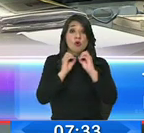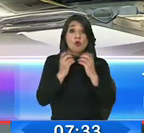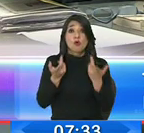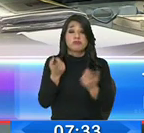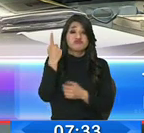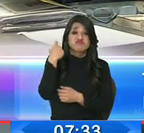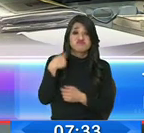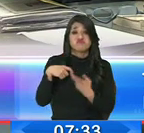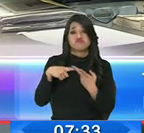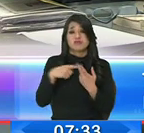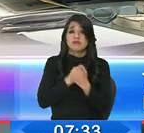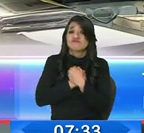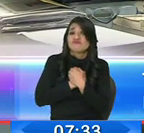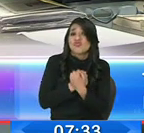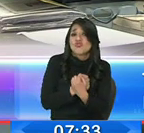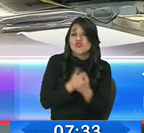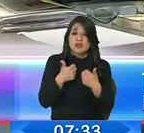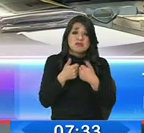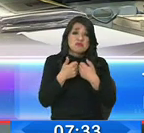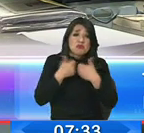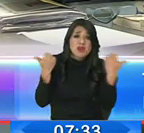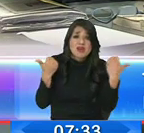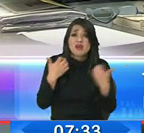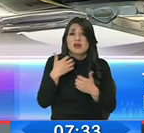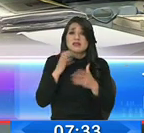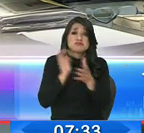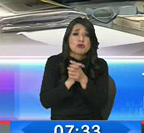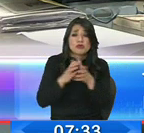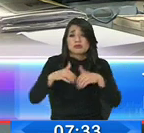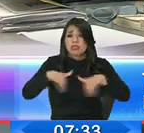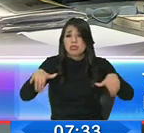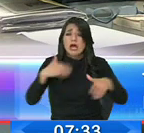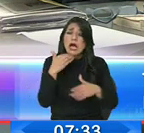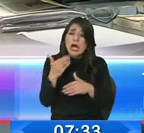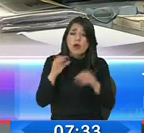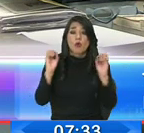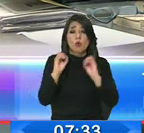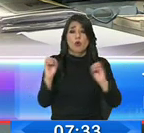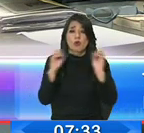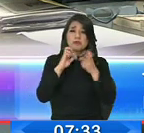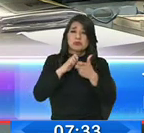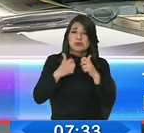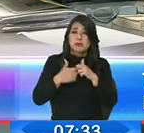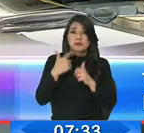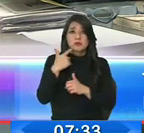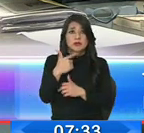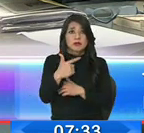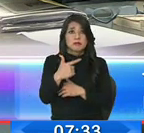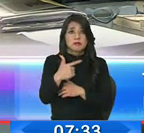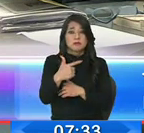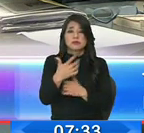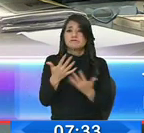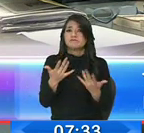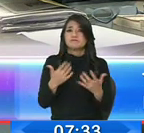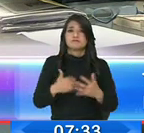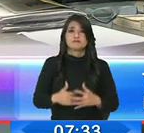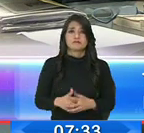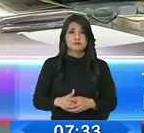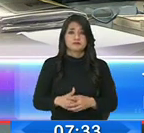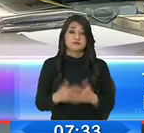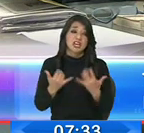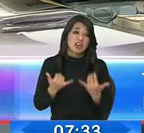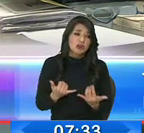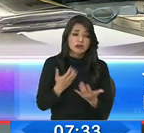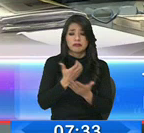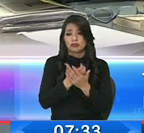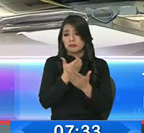desilusión emocional o afectiva, a veces en dificultades, como decía Miguel, como las que tenemos ahora,